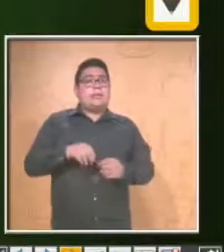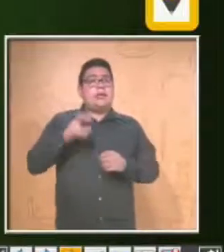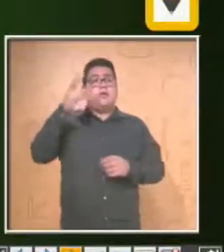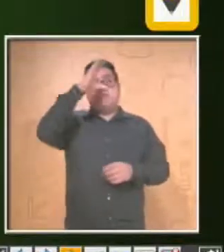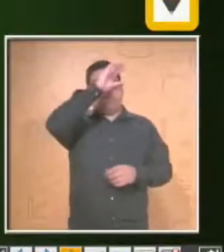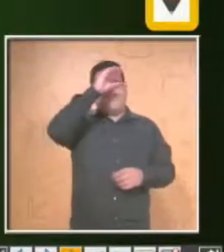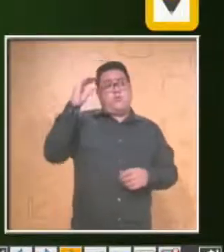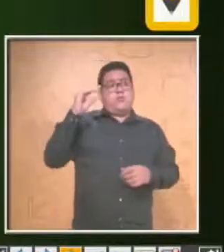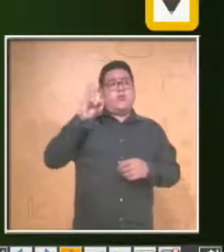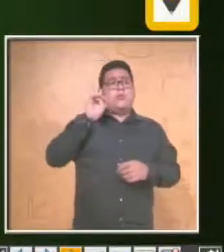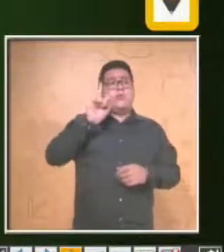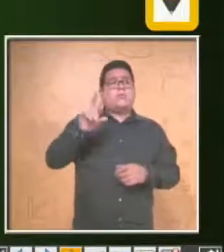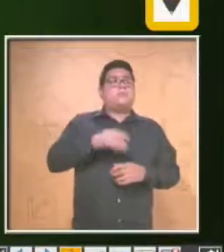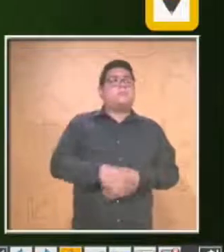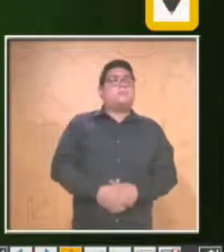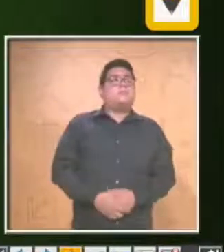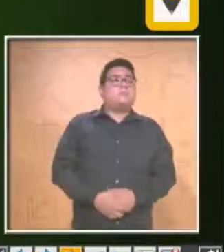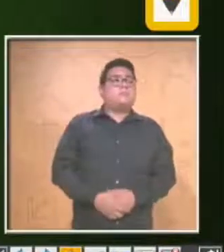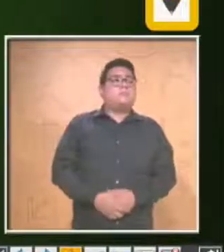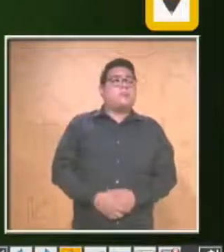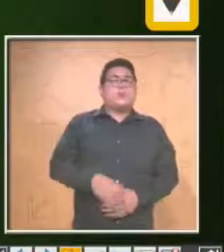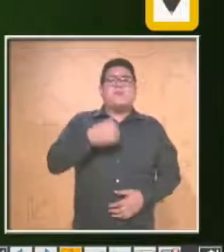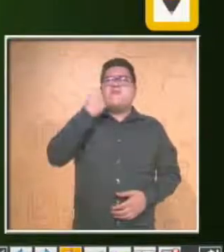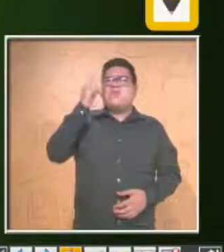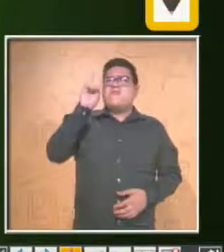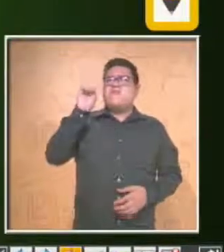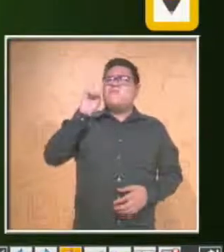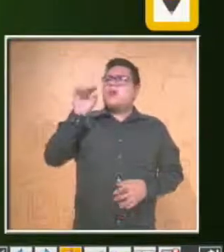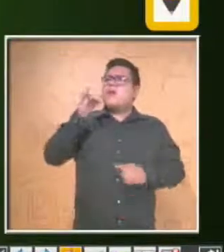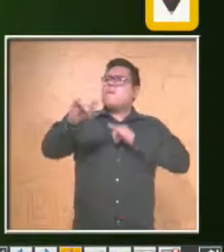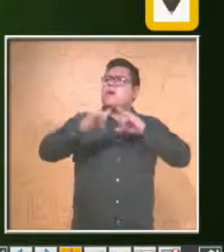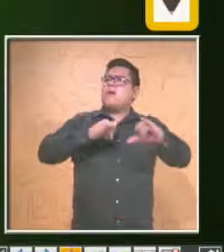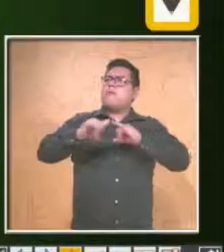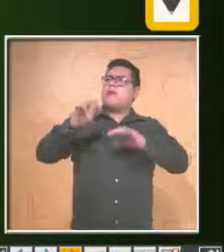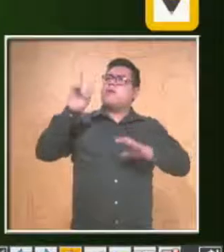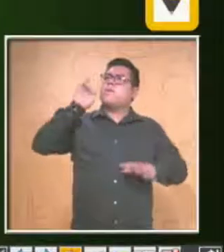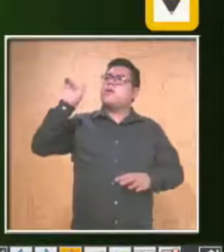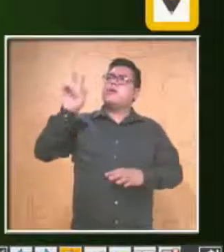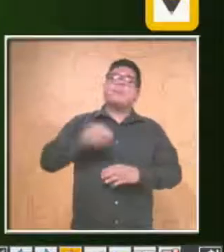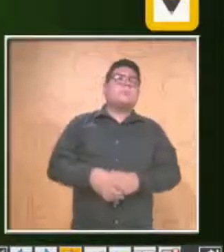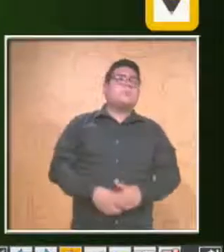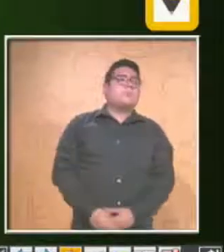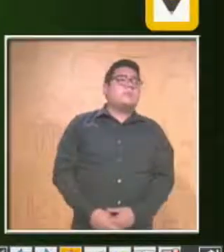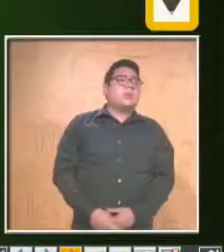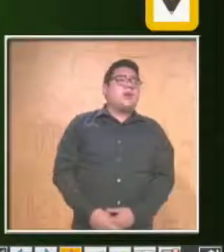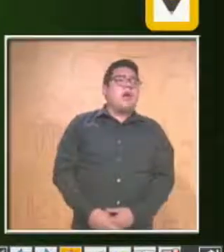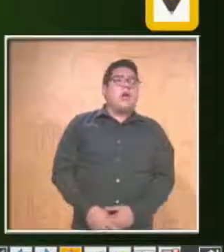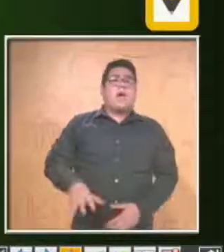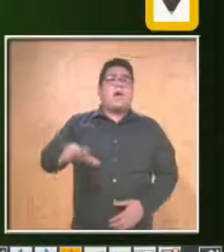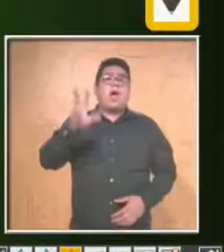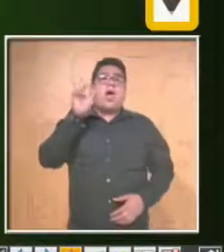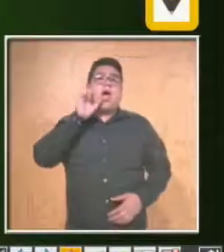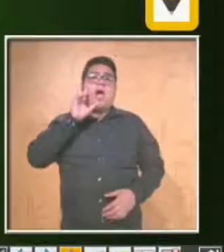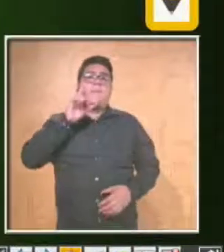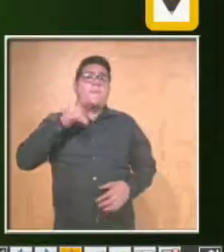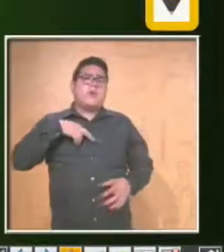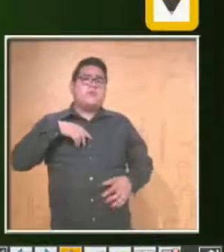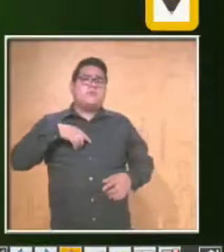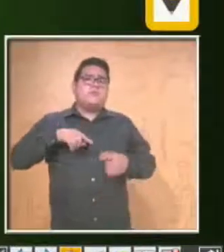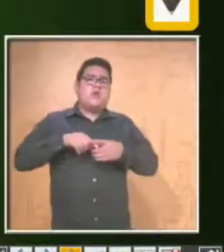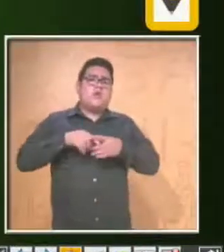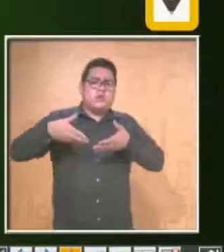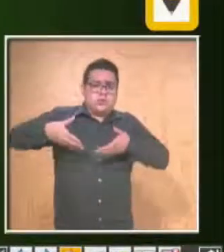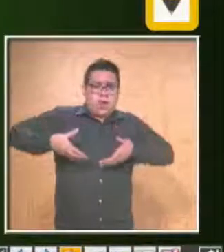que vas a ver enseguida. Quiero que veas ese mapa. En ese mapa aparecen las principales rutas comerciales que